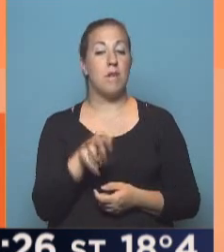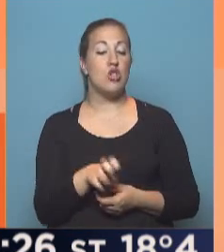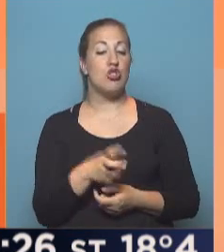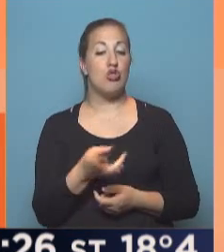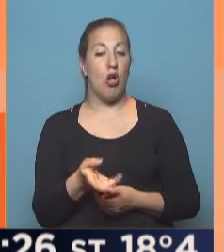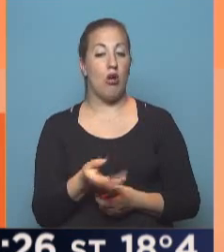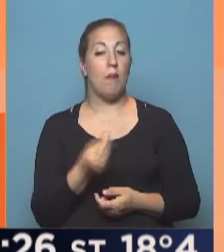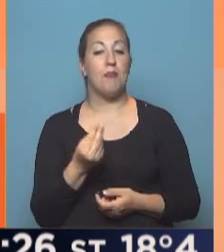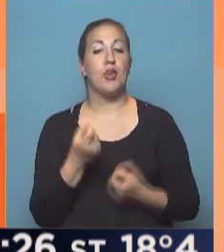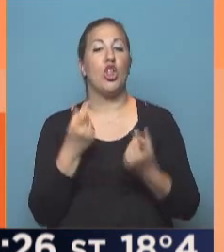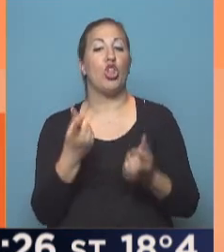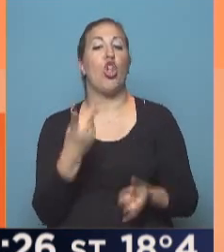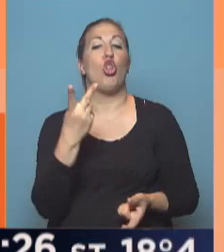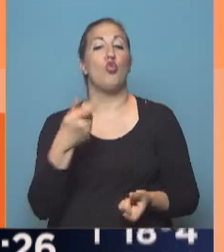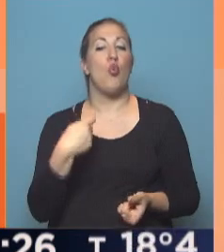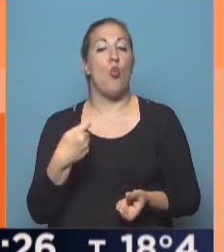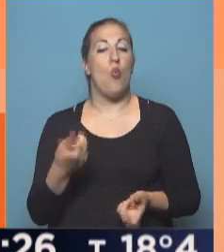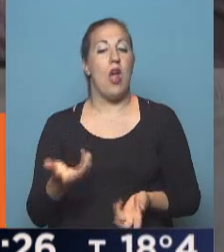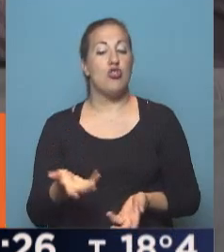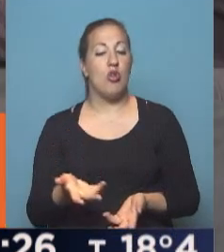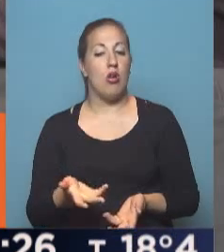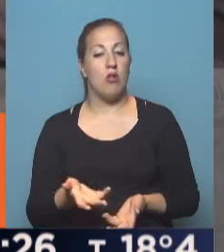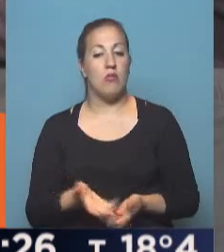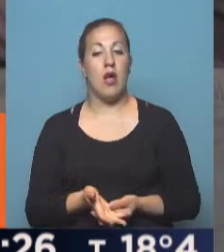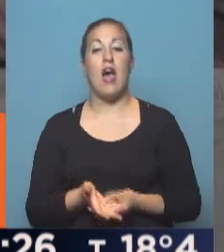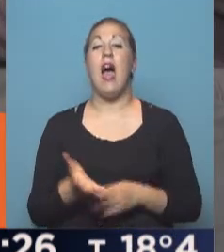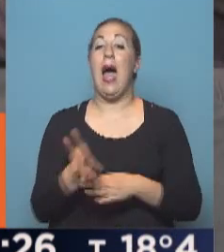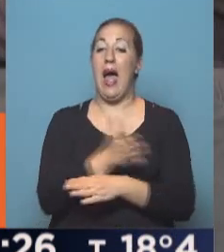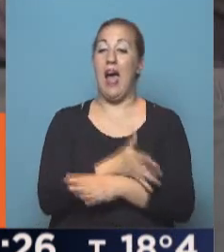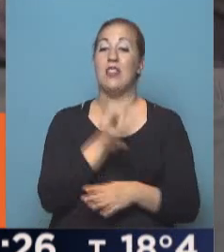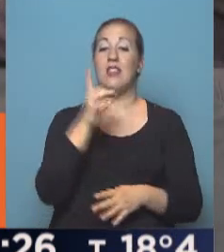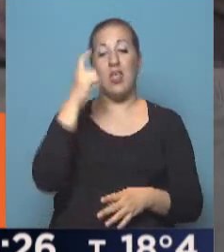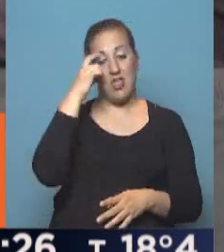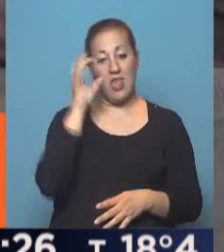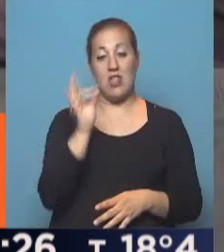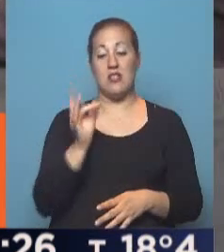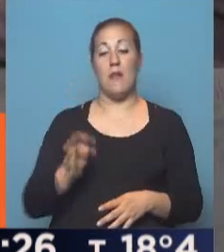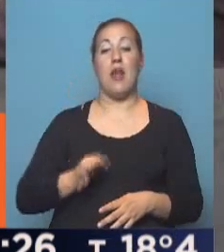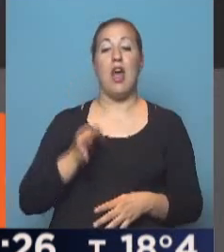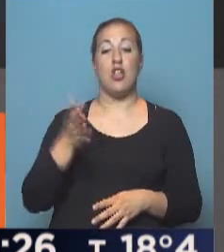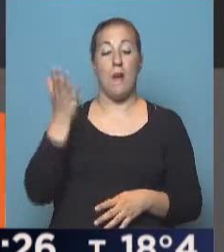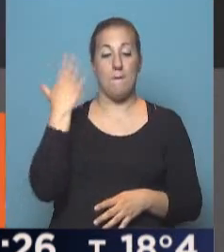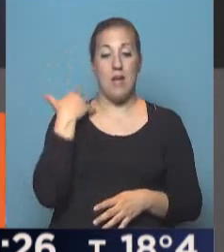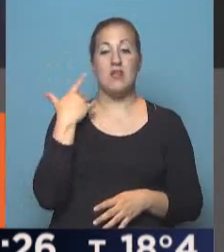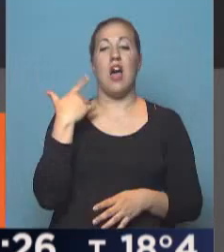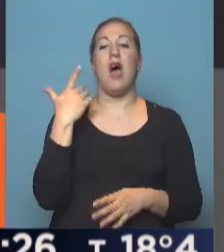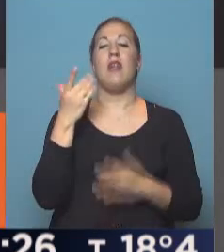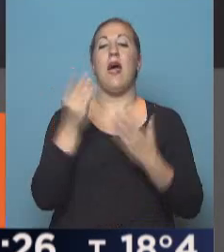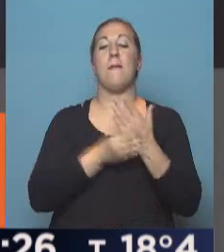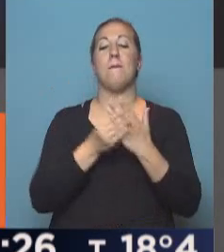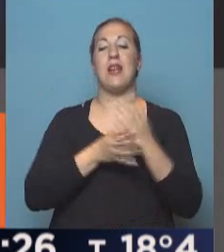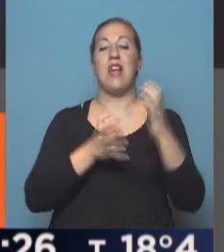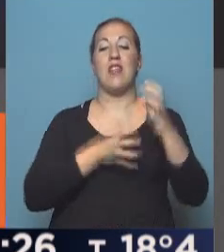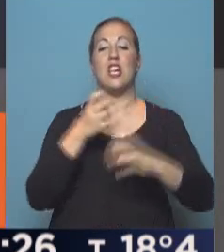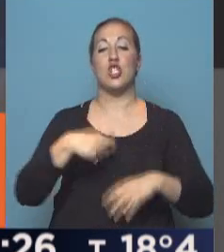privilegio estas dos jubilaciones de privilegio antes del 10 de diciembre del año pasado la entonces ministra de desarrollo social dictó